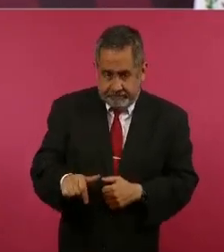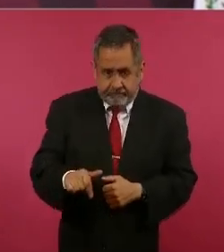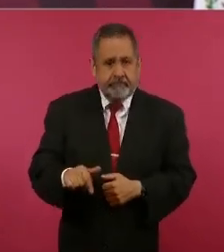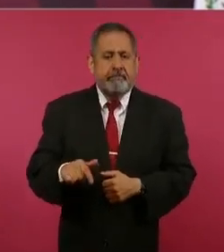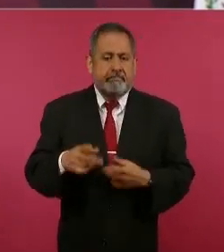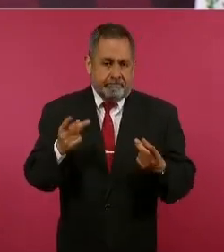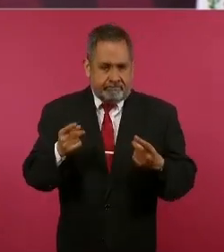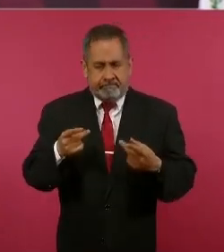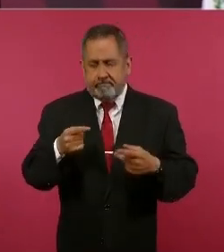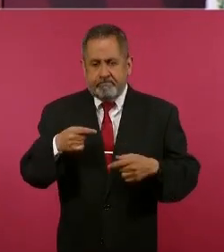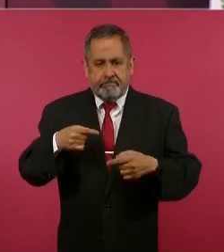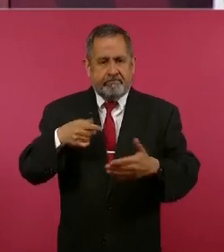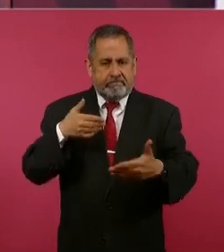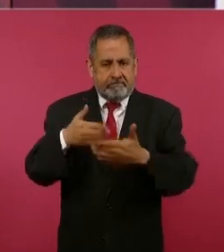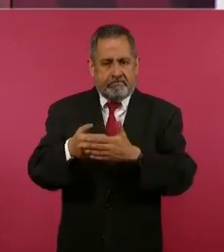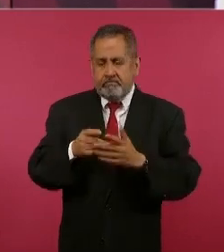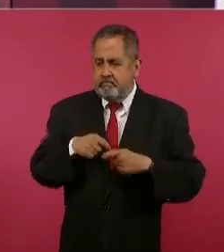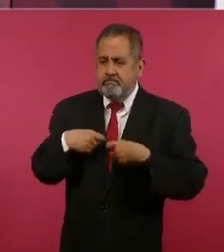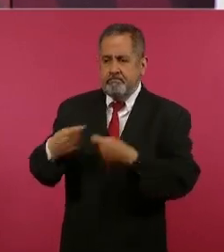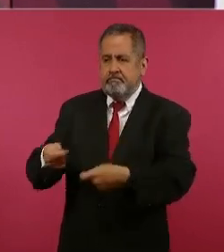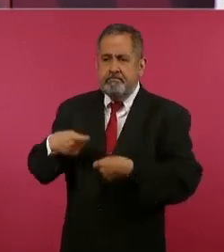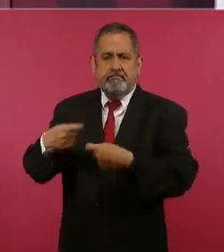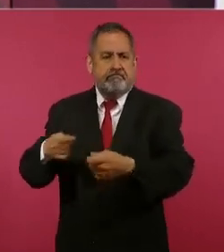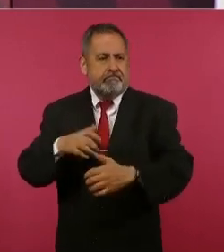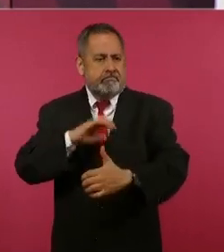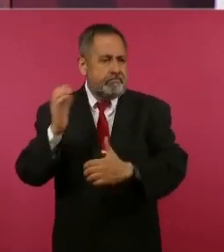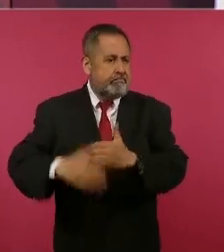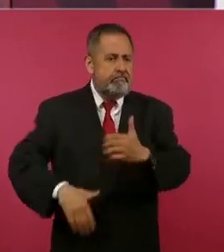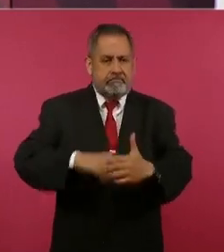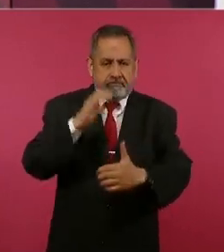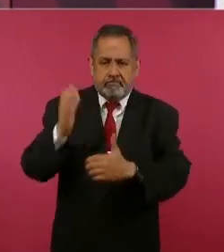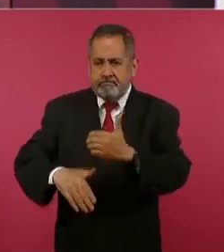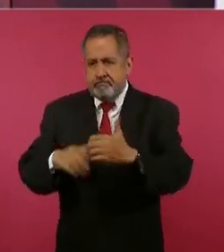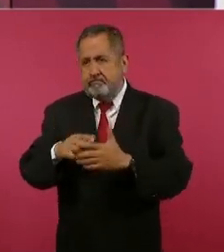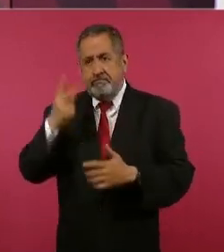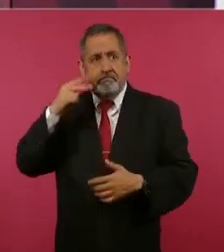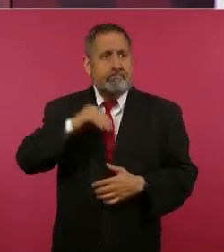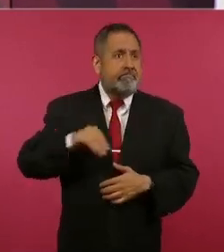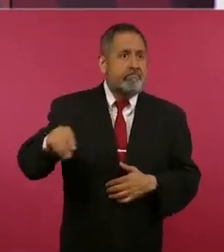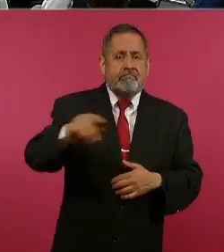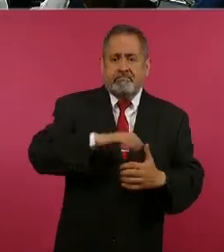vamos a estar ya entregando obras. Muchas, por todos lados.